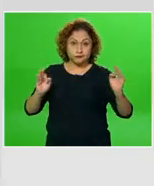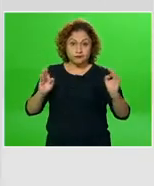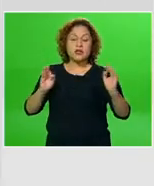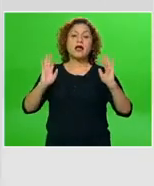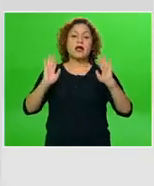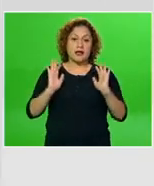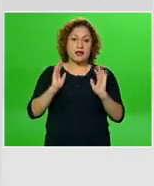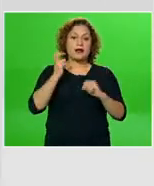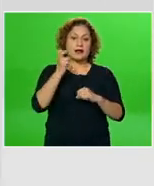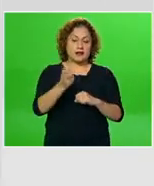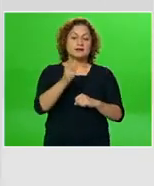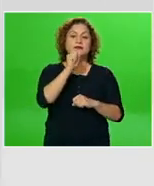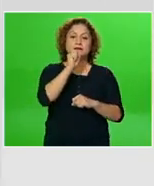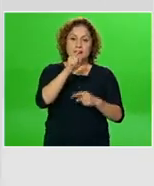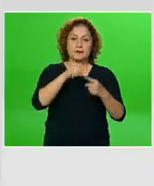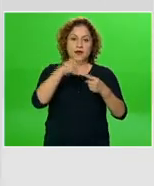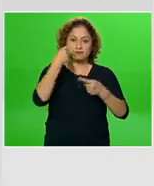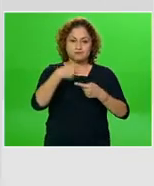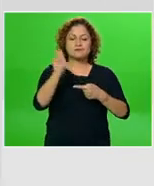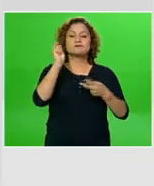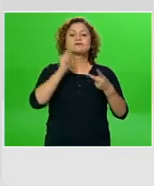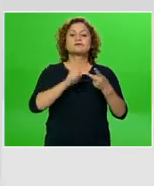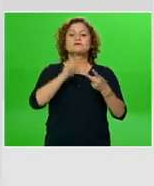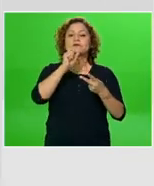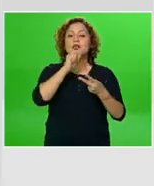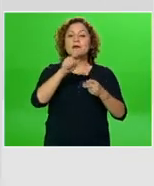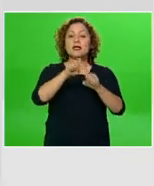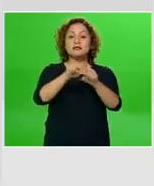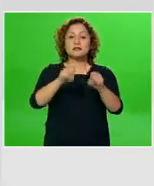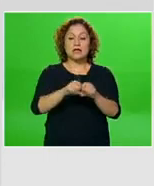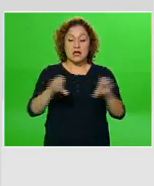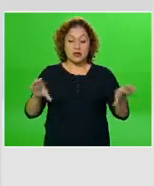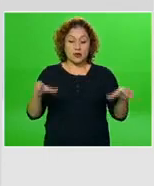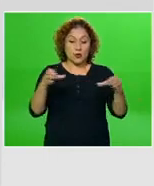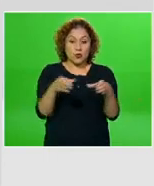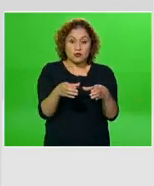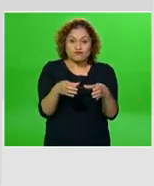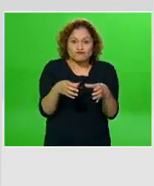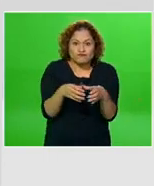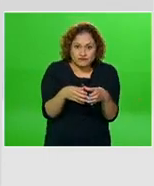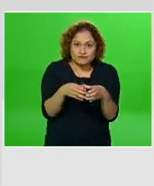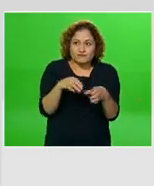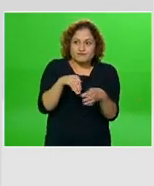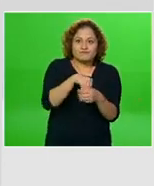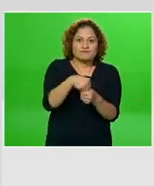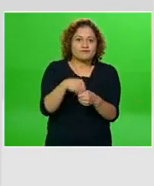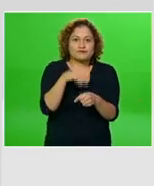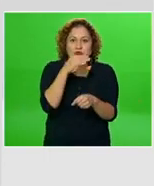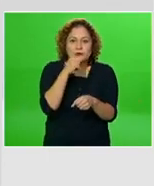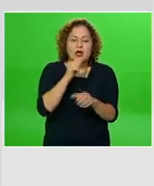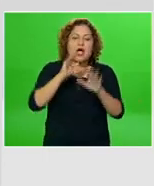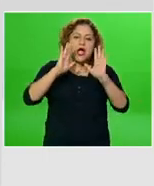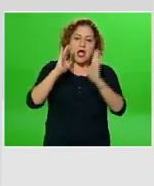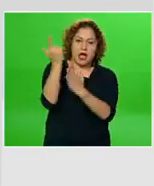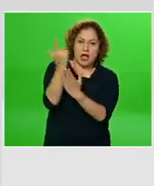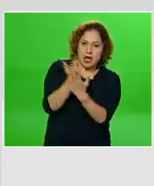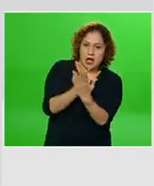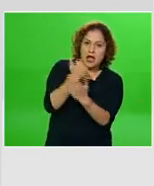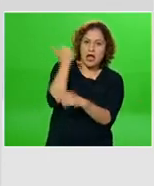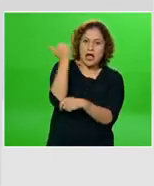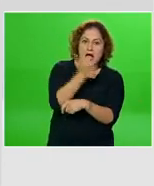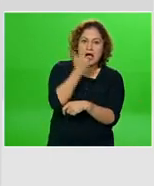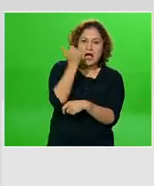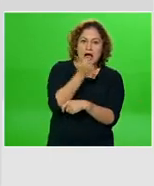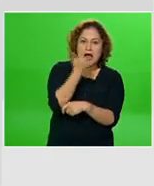cuando el espacio físico no lo permite viene esta actividad de el escalonamiento de la existencia en volver algunos alumnos